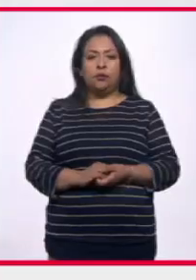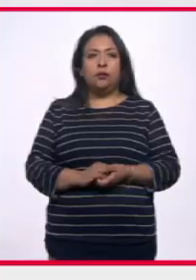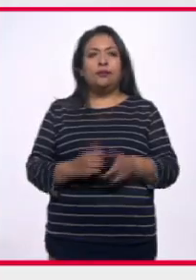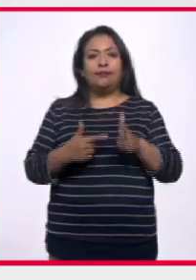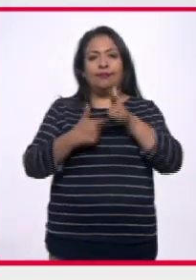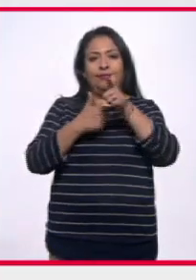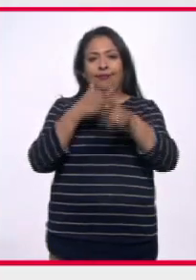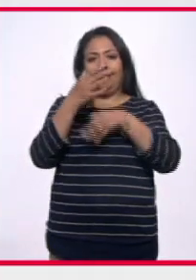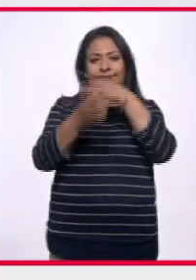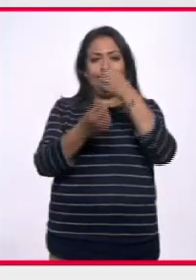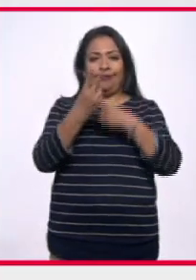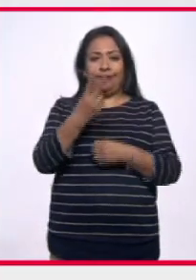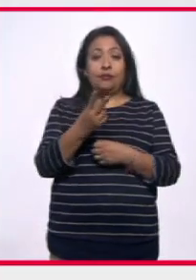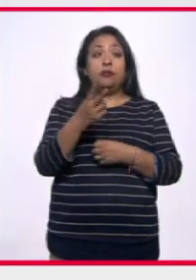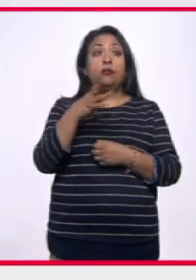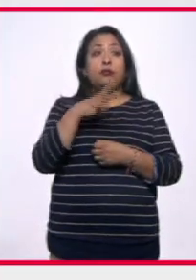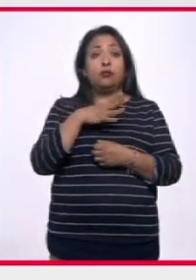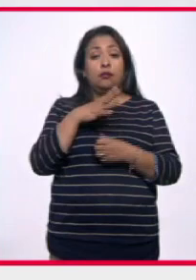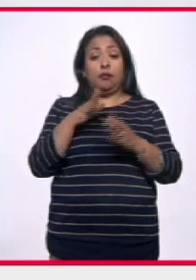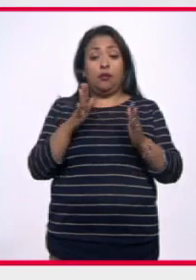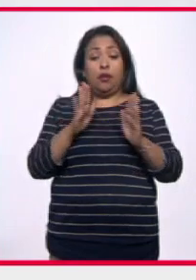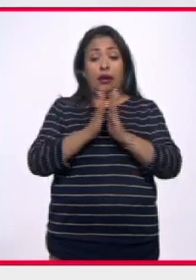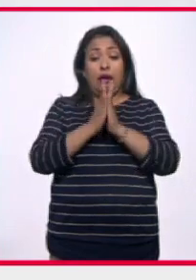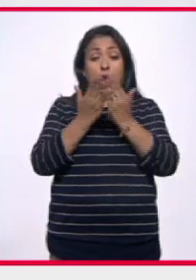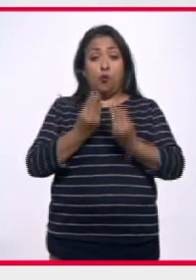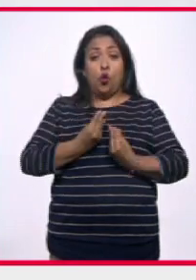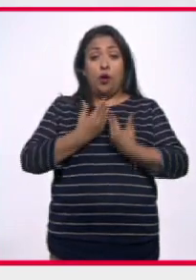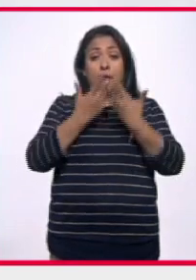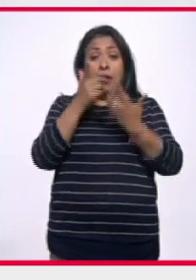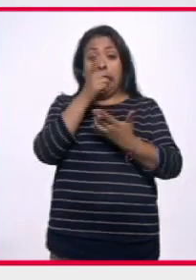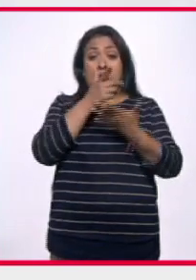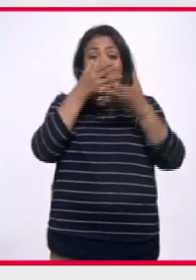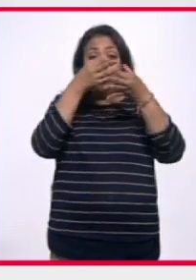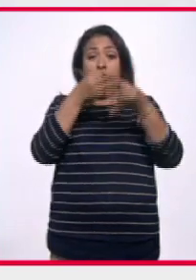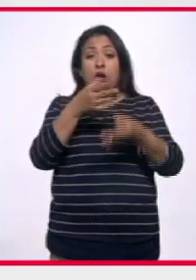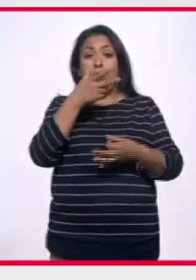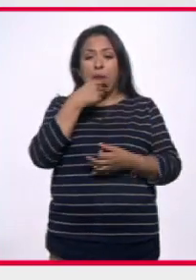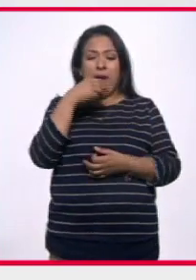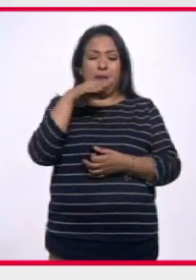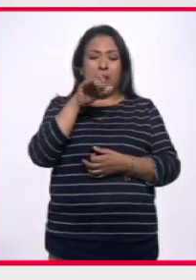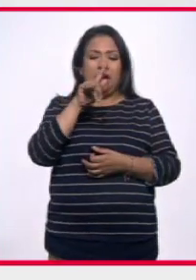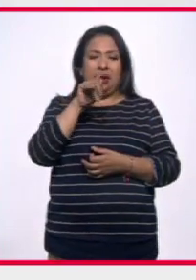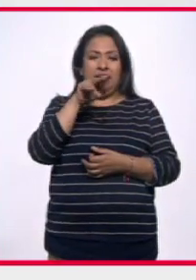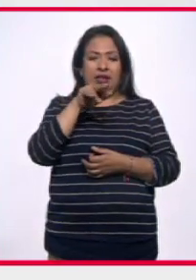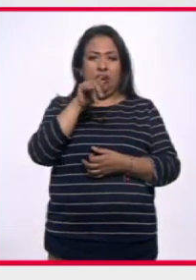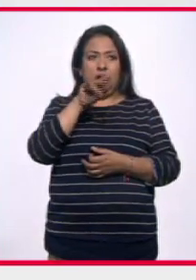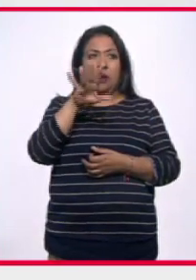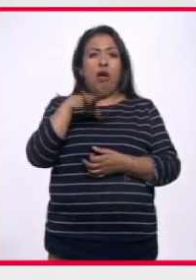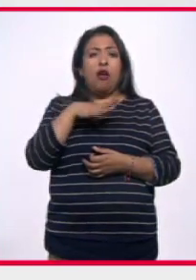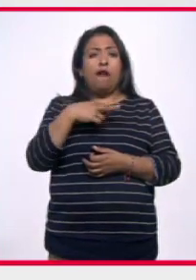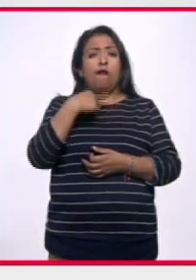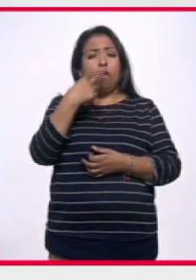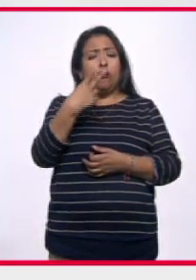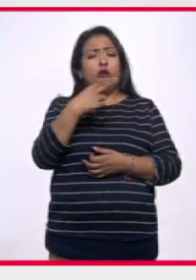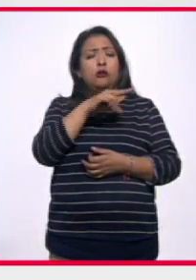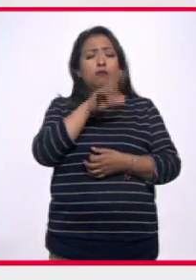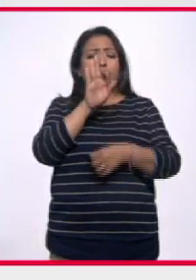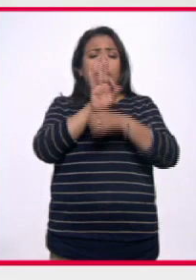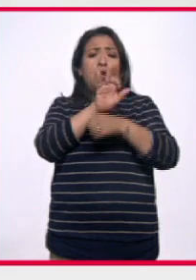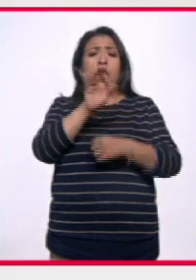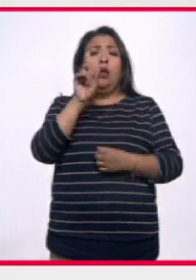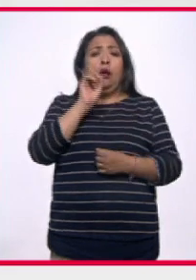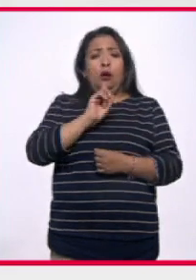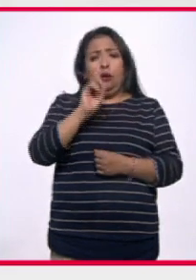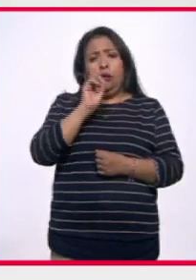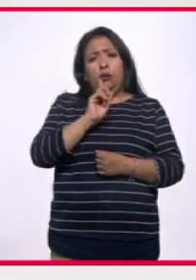continuamos en noticias 22 y con un poemario de lenguas originarias martín con el youth alza la voz en nombre de las mujeres que